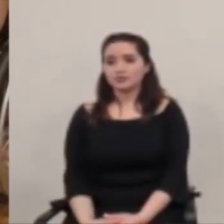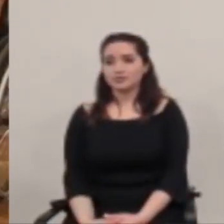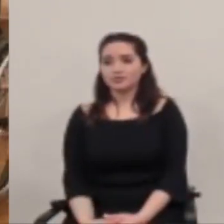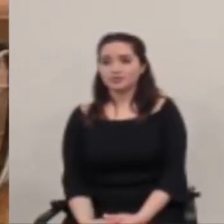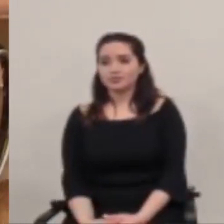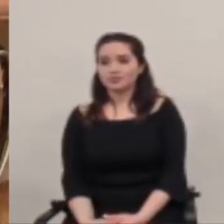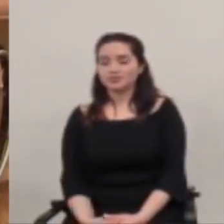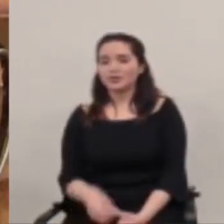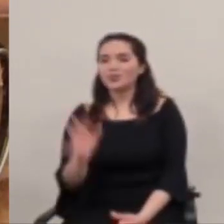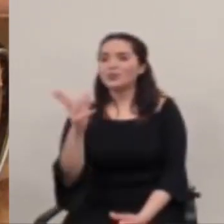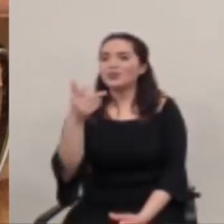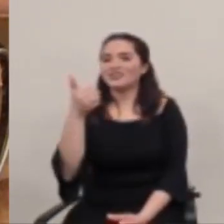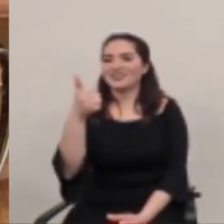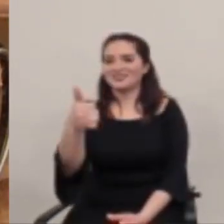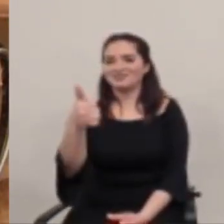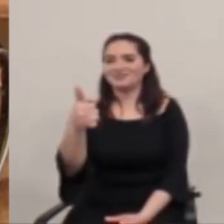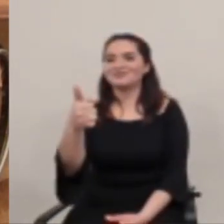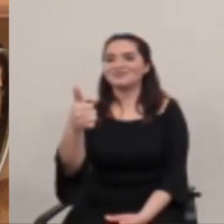Muy bien.